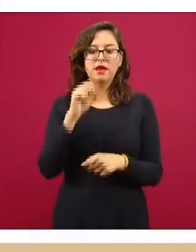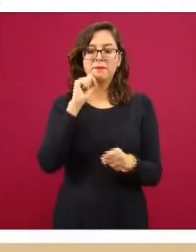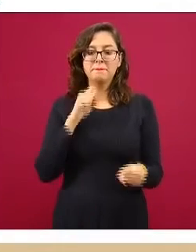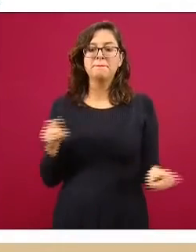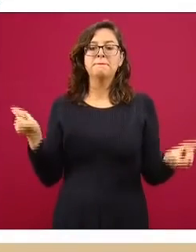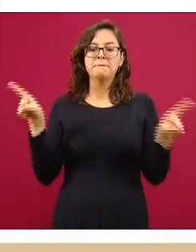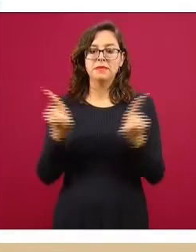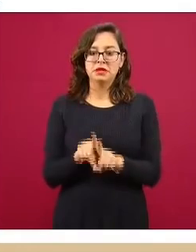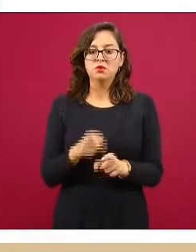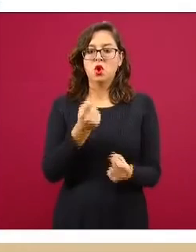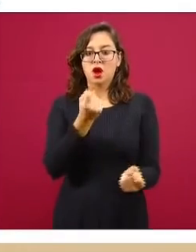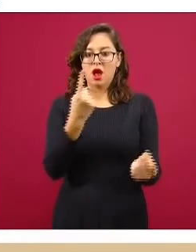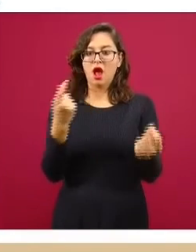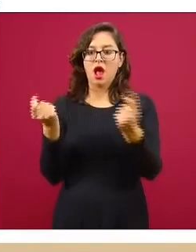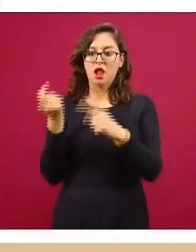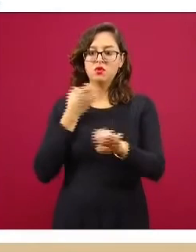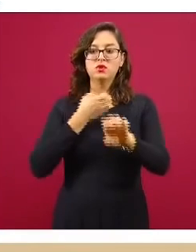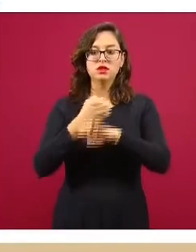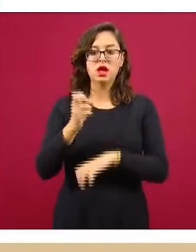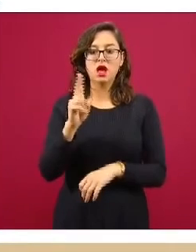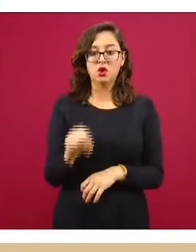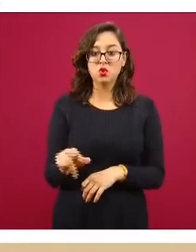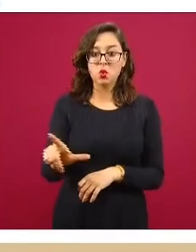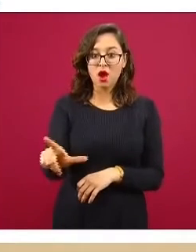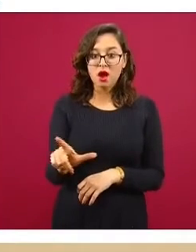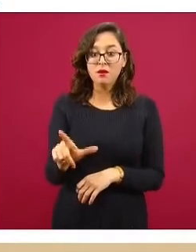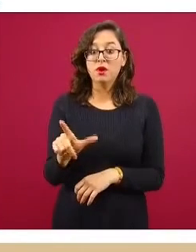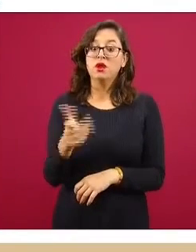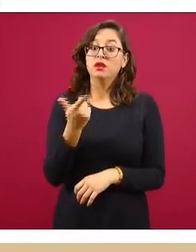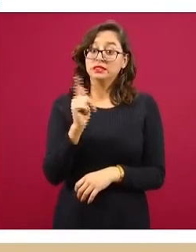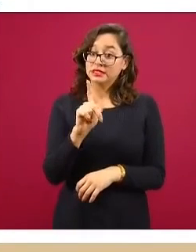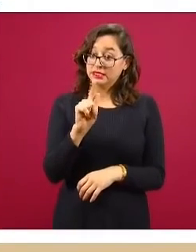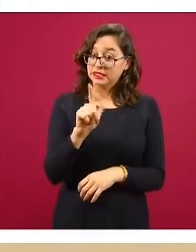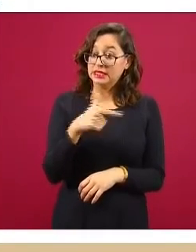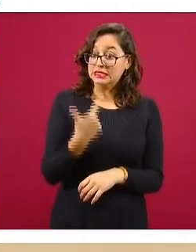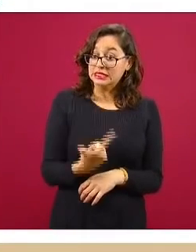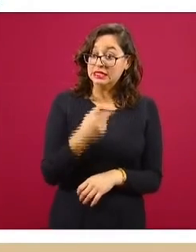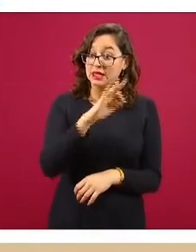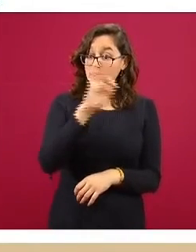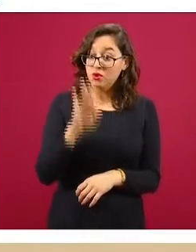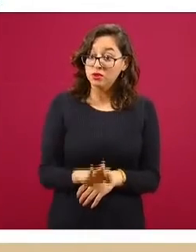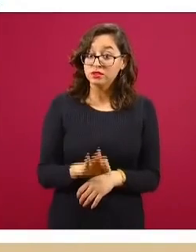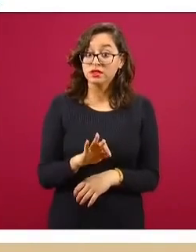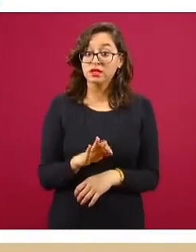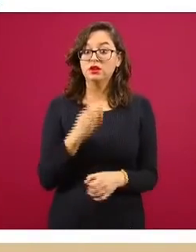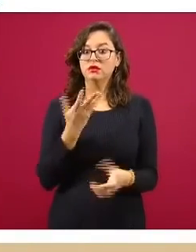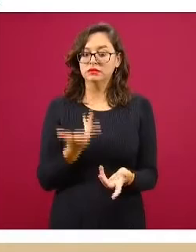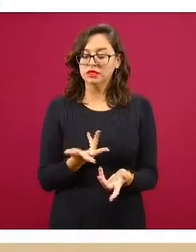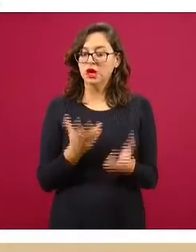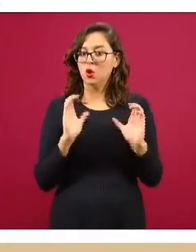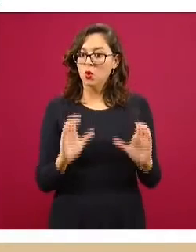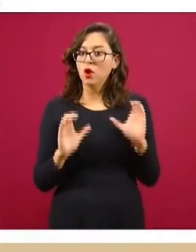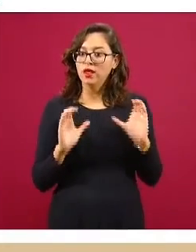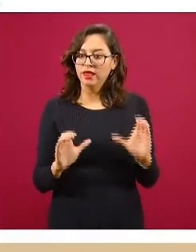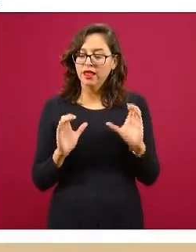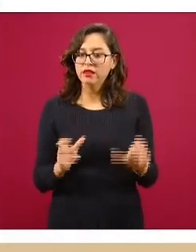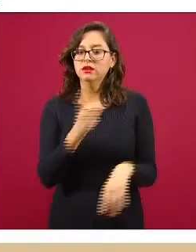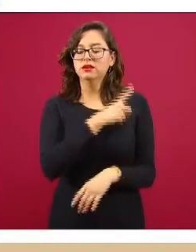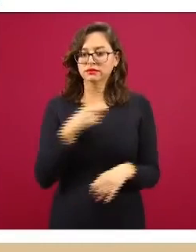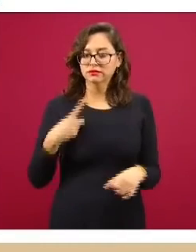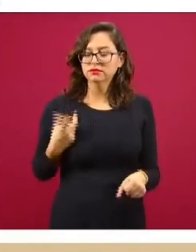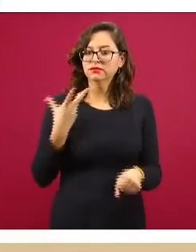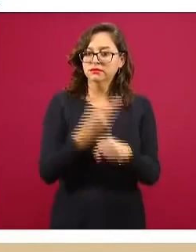tenemos algunos estados, especialmente en Nuevo León, que está por arriba del 70% de ocupación, por eso está en este margen de precaución y hemos estado